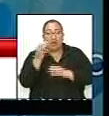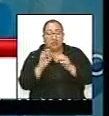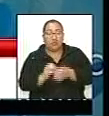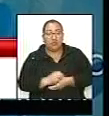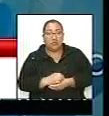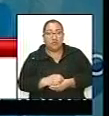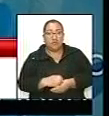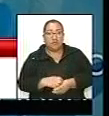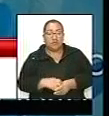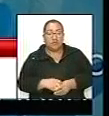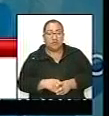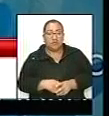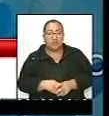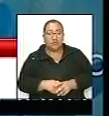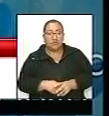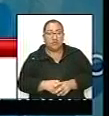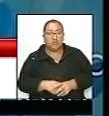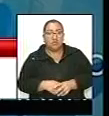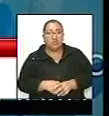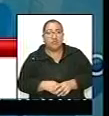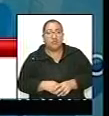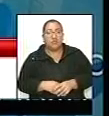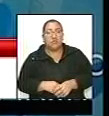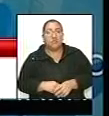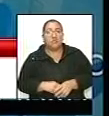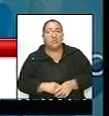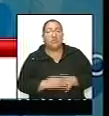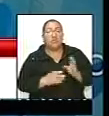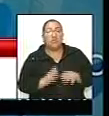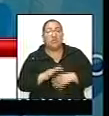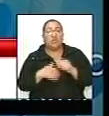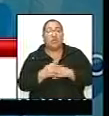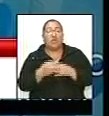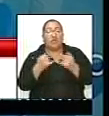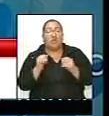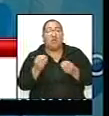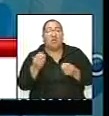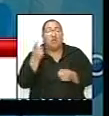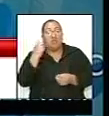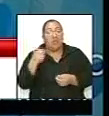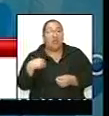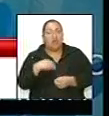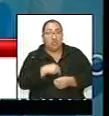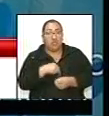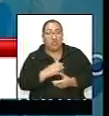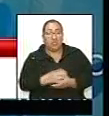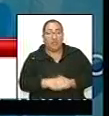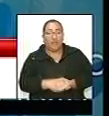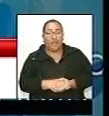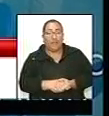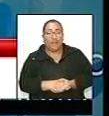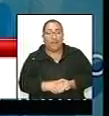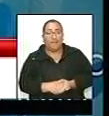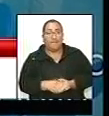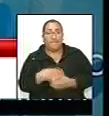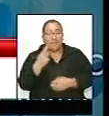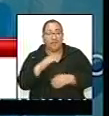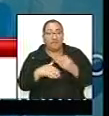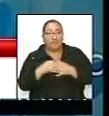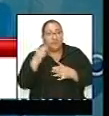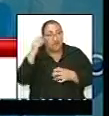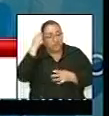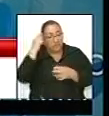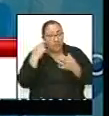Estadística a sistematizar, a ordenar toda la información, porque para nosotros y para las